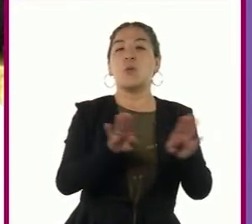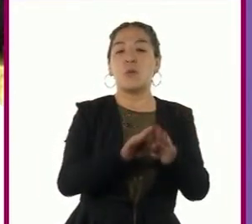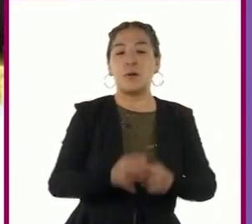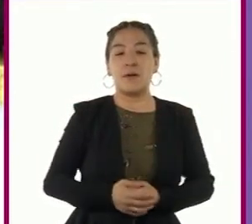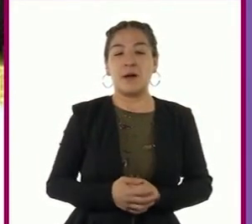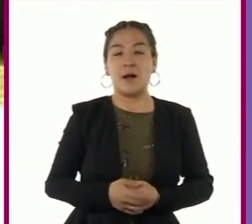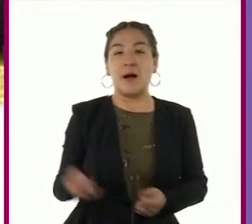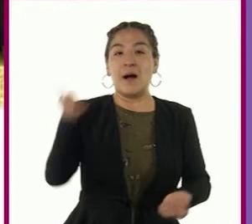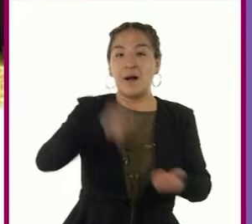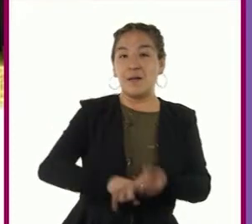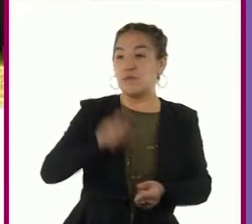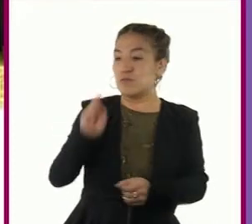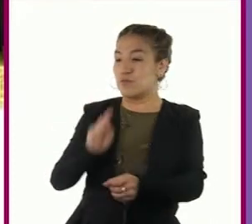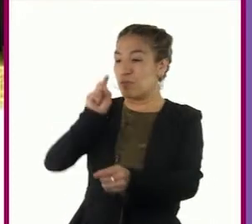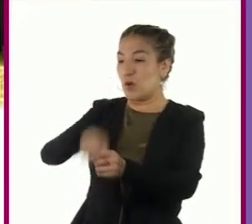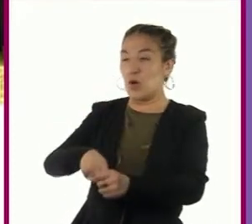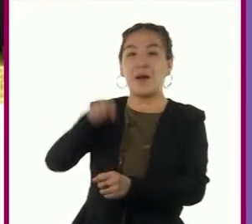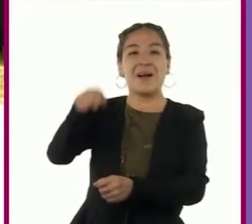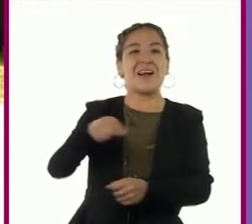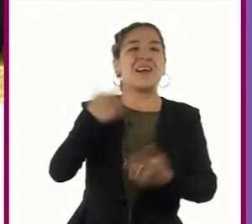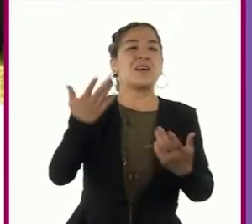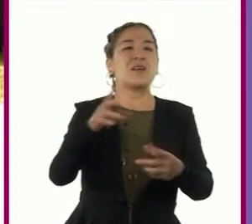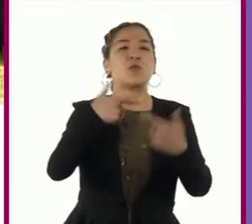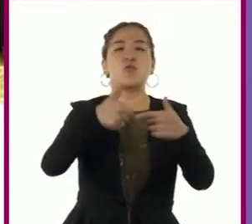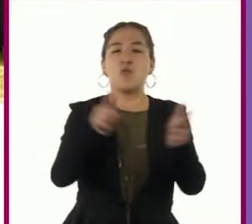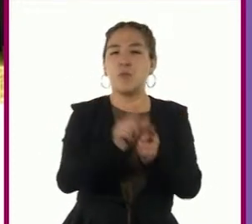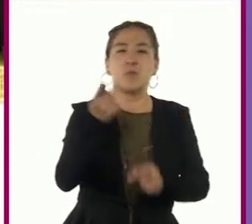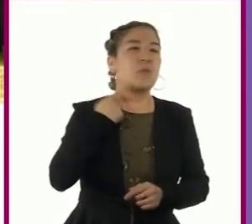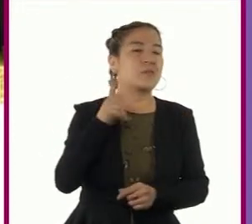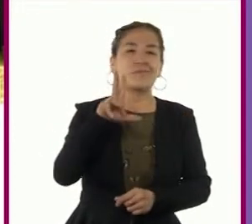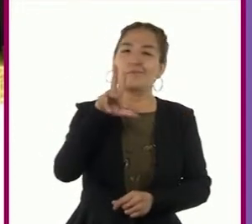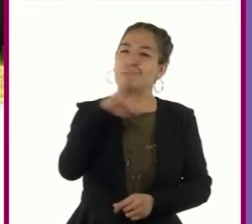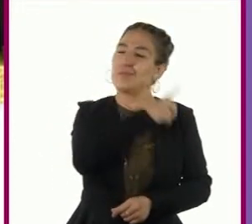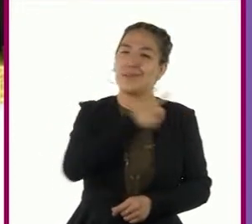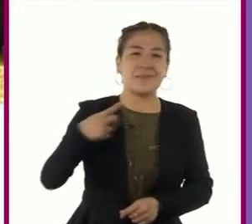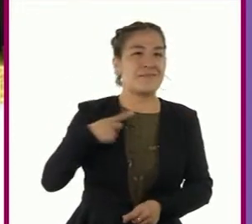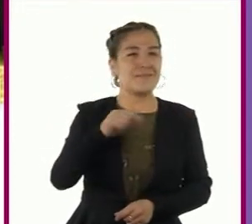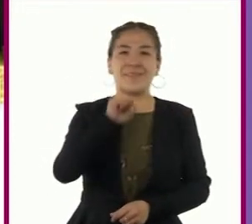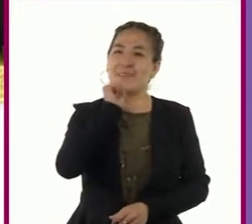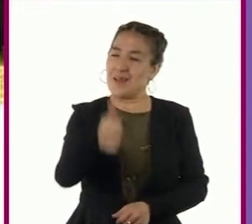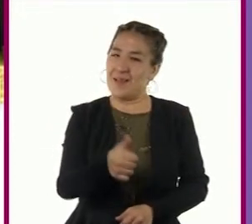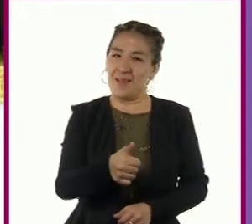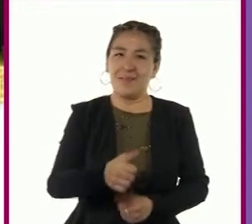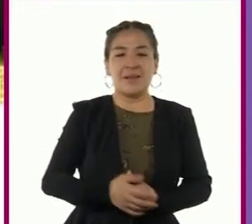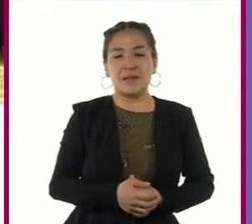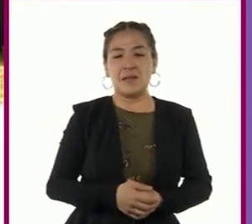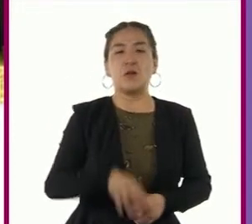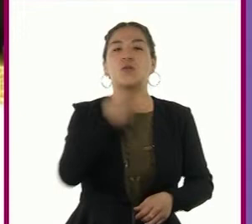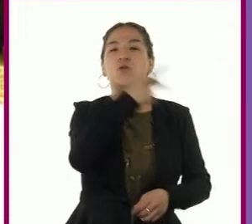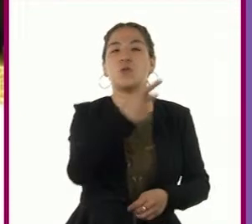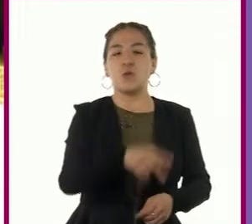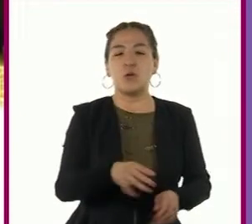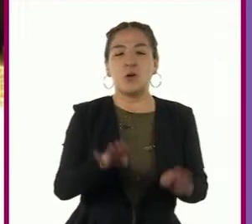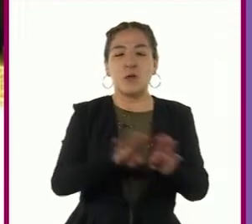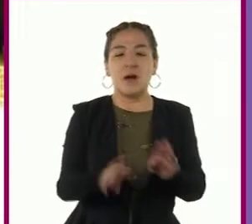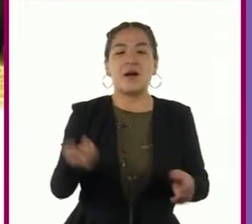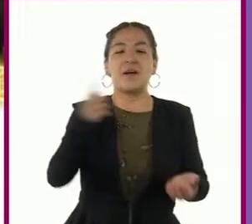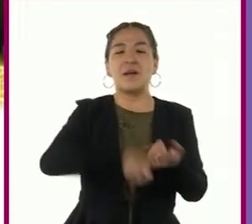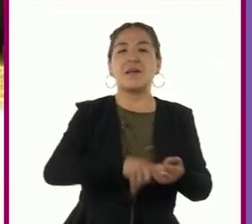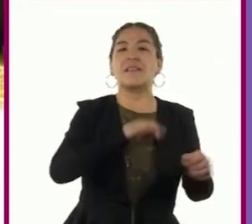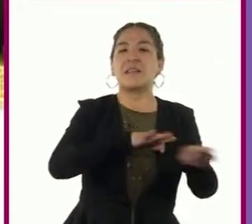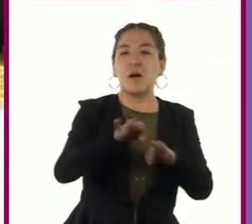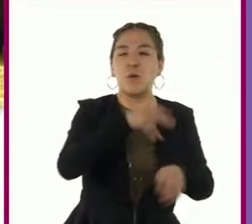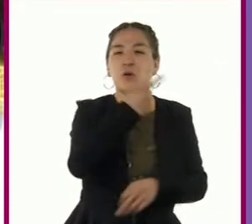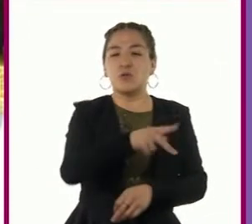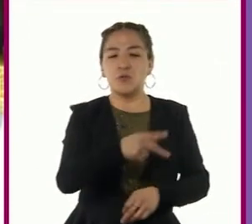ser militantes de ningún partido político, no deben pertenecer a la administración pública de la